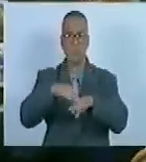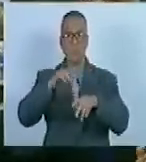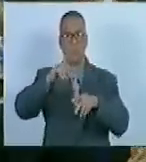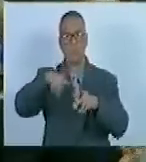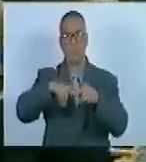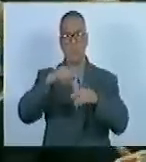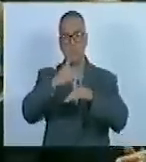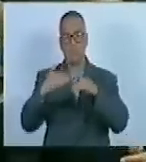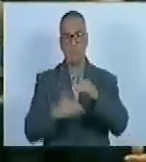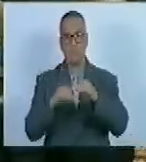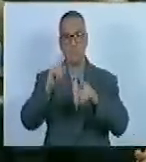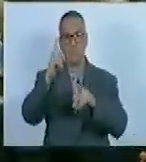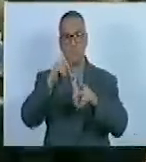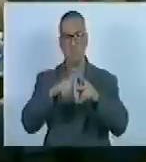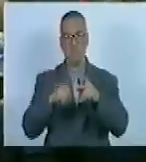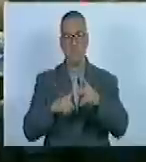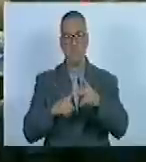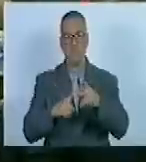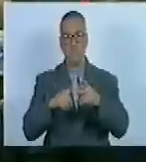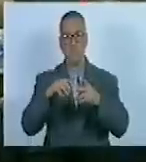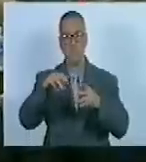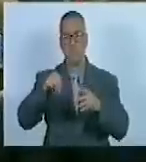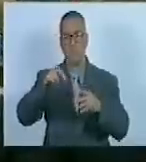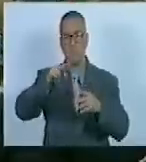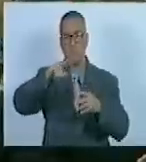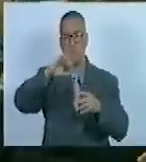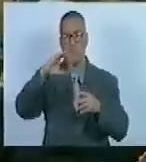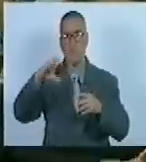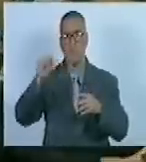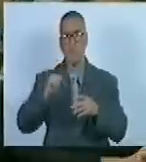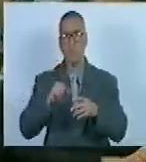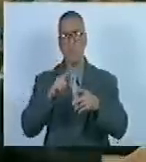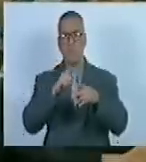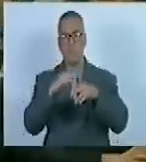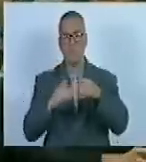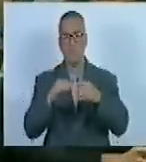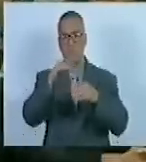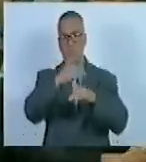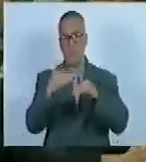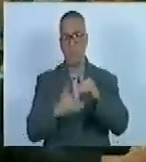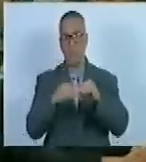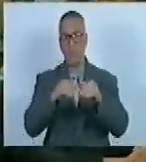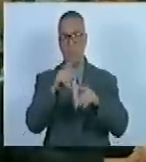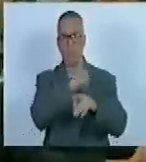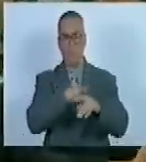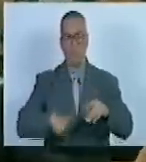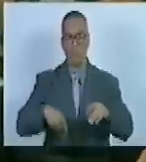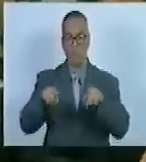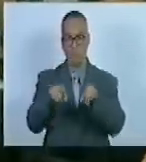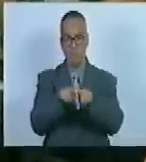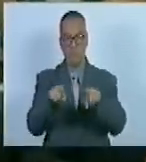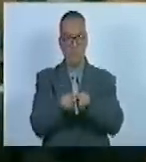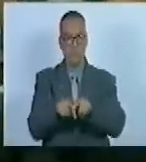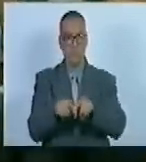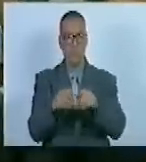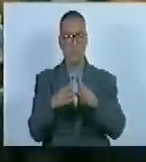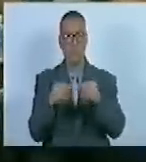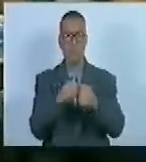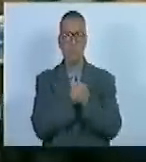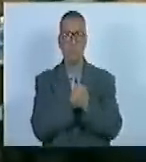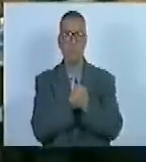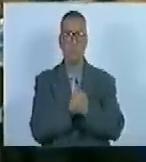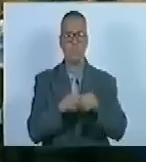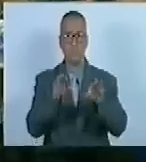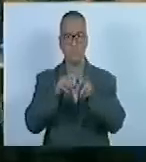Infante, primer vicepresidente, América Pérez, segunda vicepresidenta, igualmente con mucho afecto a